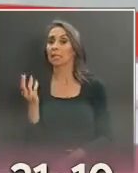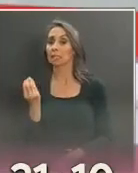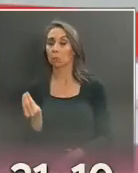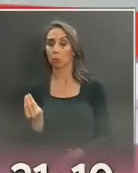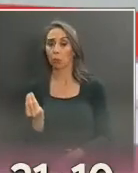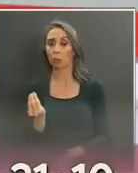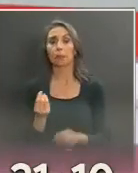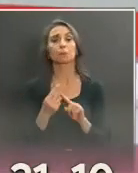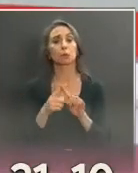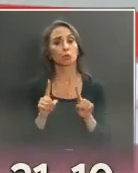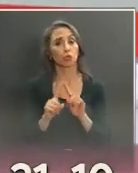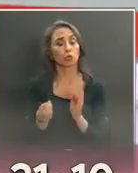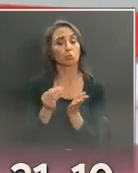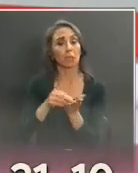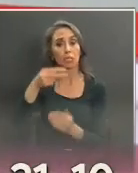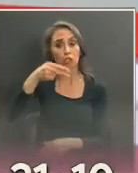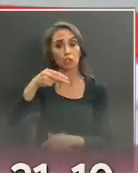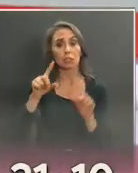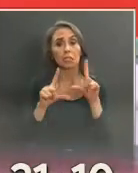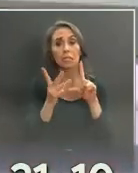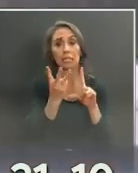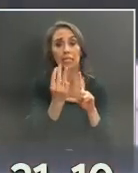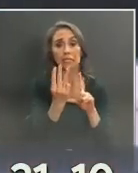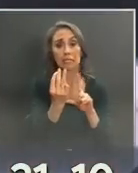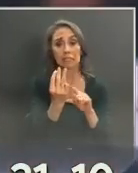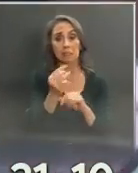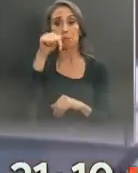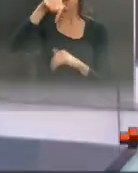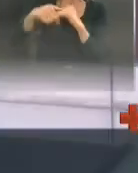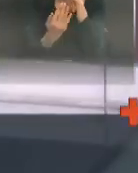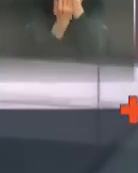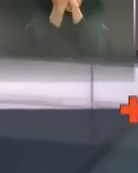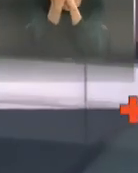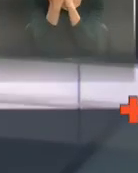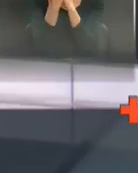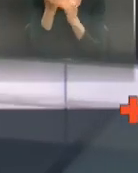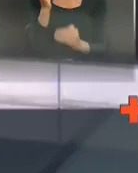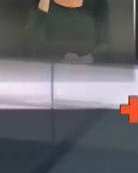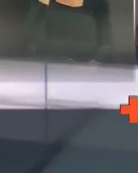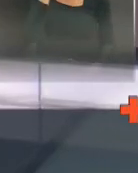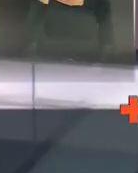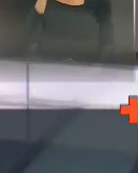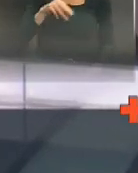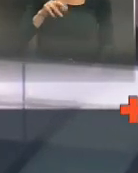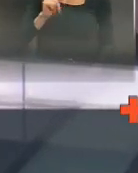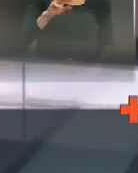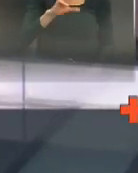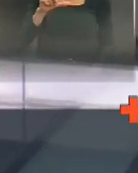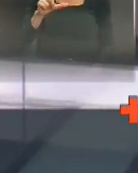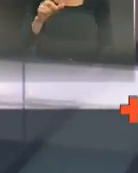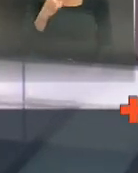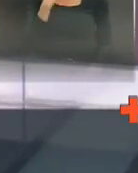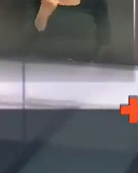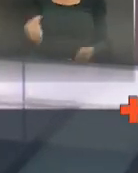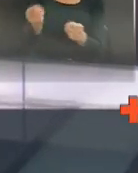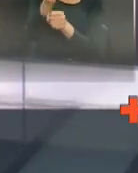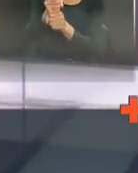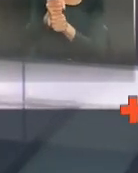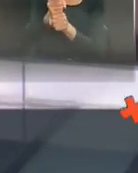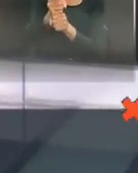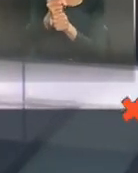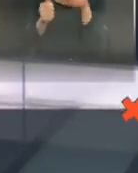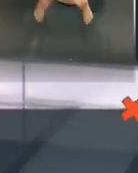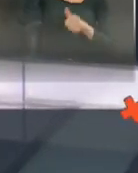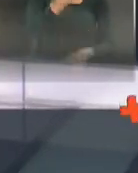Vamos a seguir avanzando con más noticias acá en Tele13, porque durante esta mañana Catherine Martorell, vocera del candidato presidencial Sebastián Sichel, reconoció